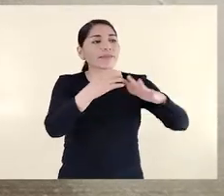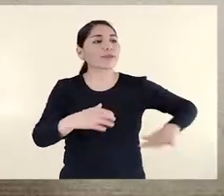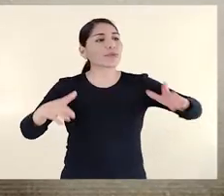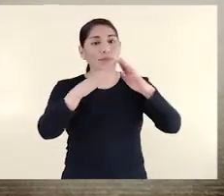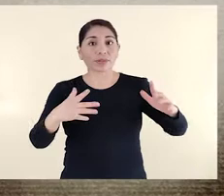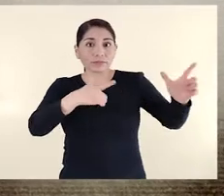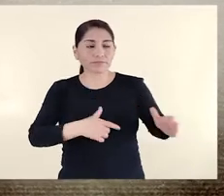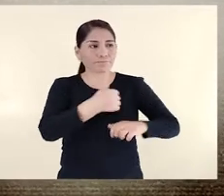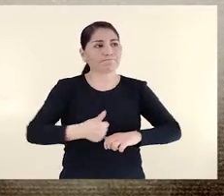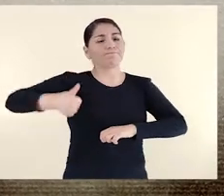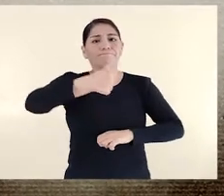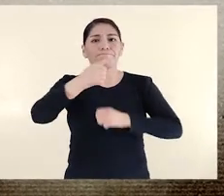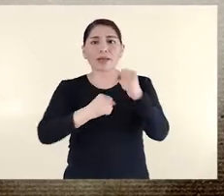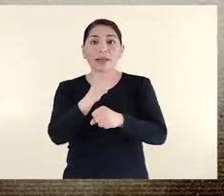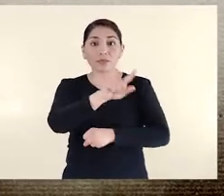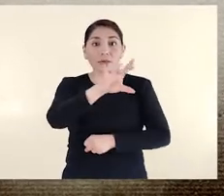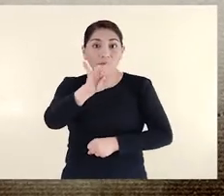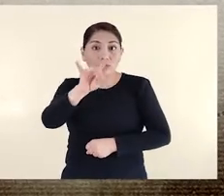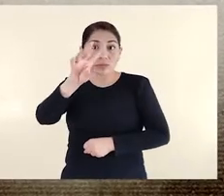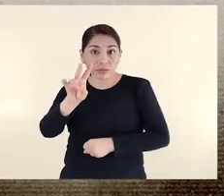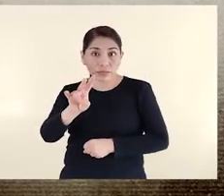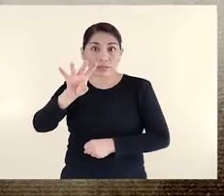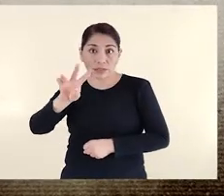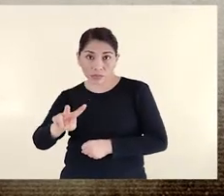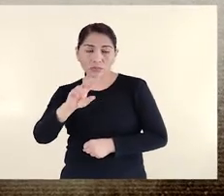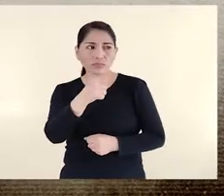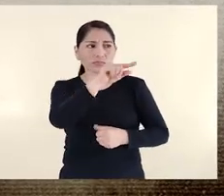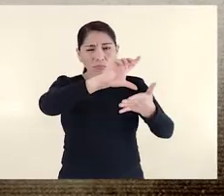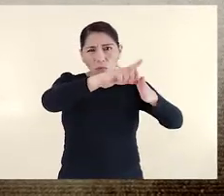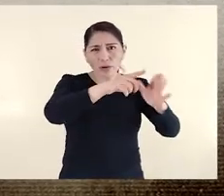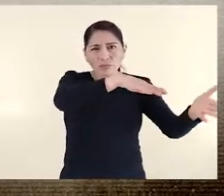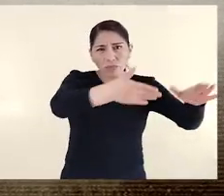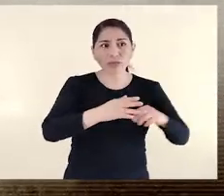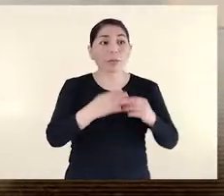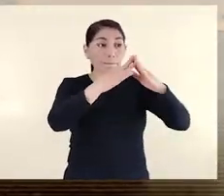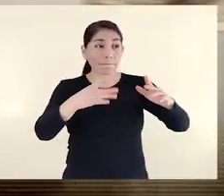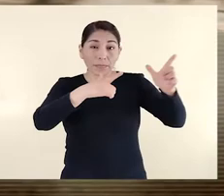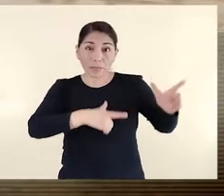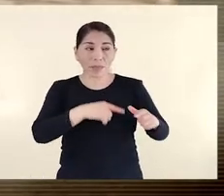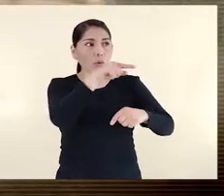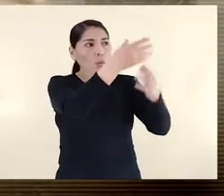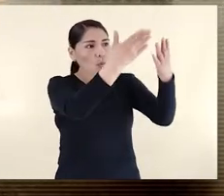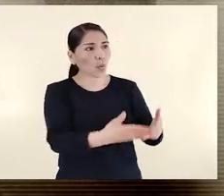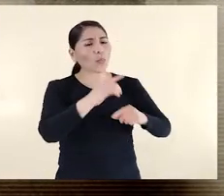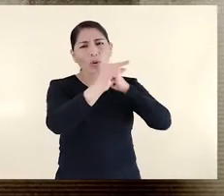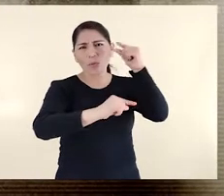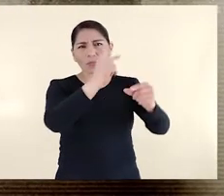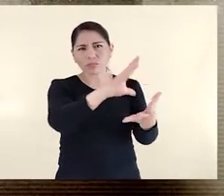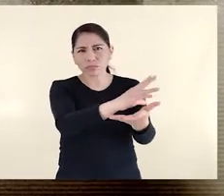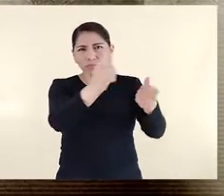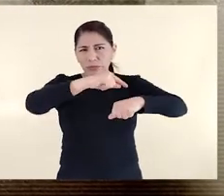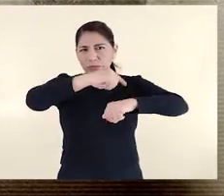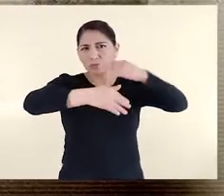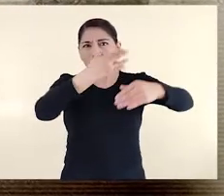desde aquí quisieron hacerse del poder en 1872, consiguiendo horrible fin. Pero el cuartel como tal también